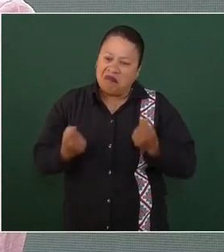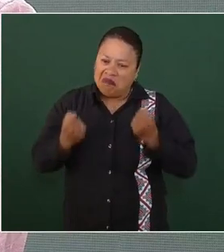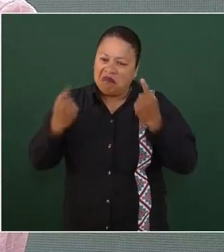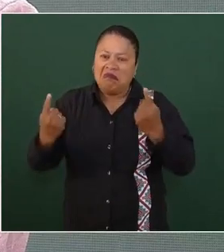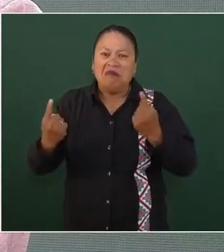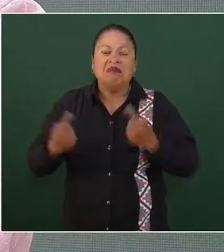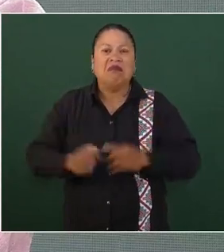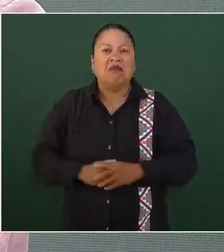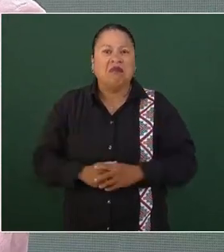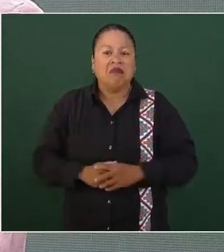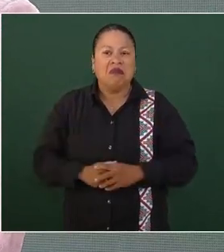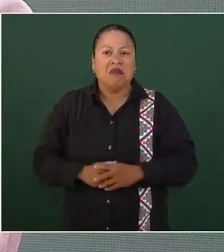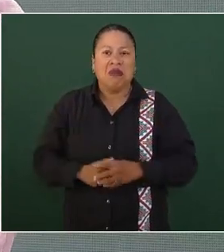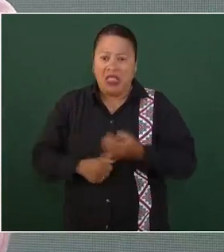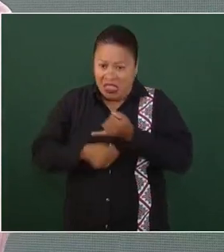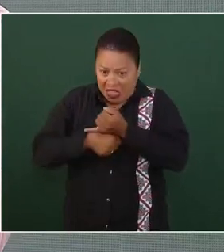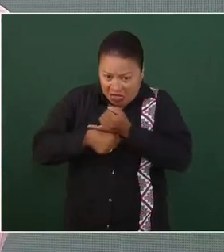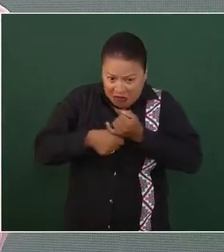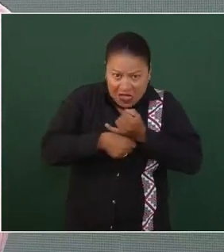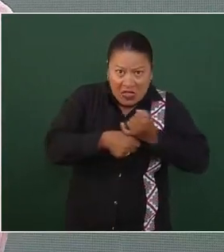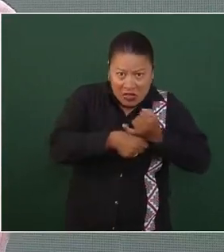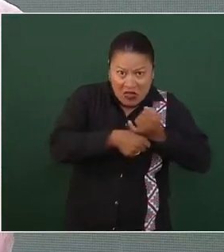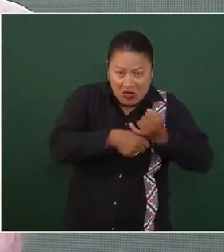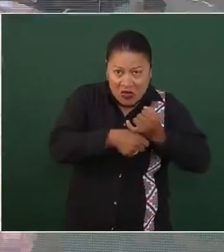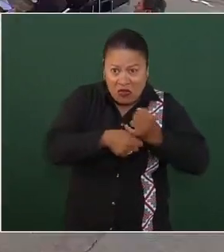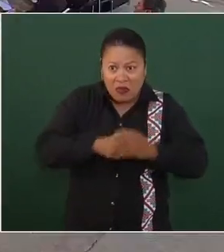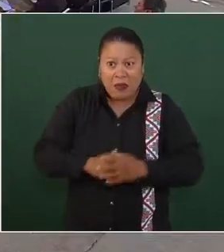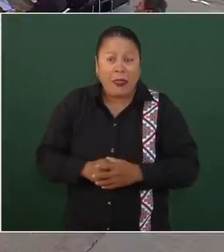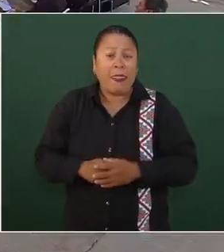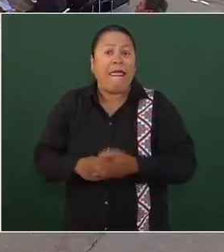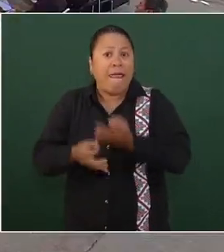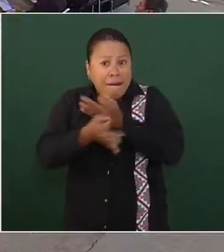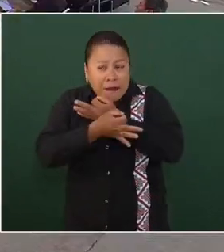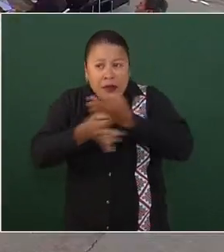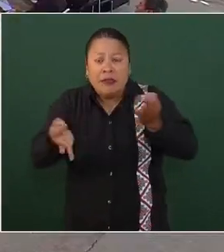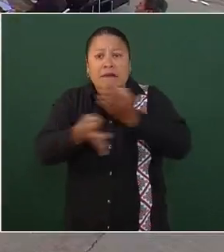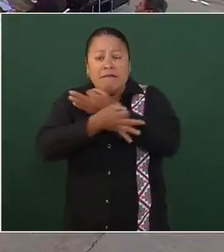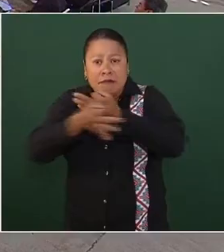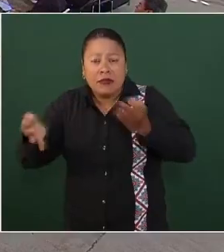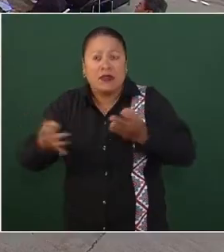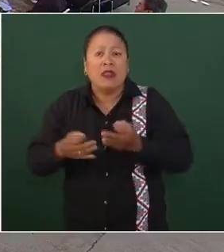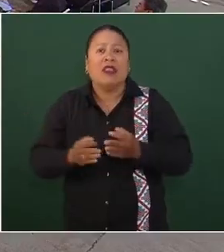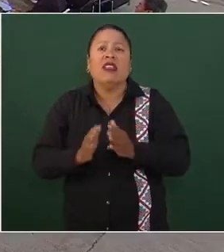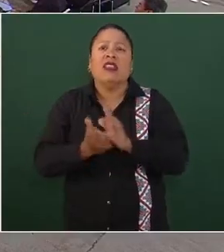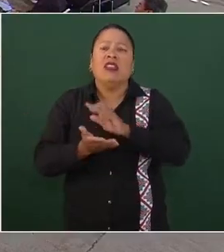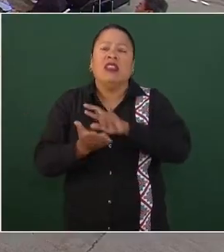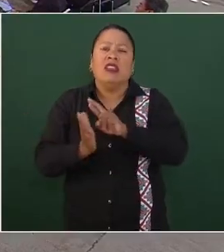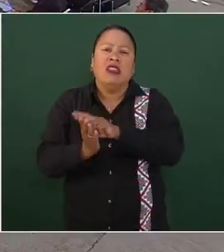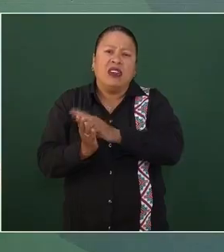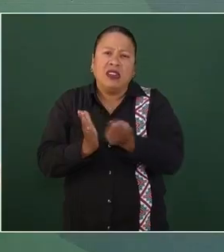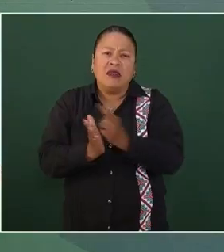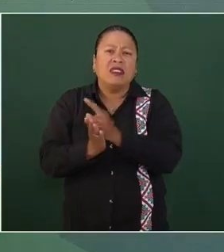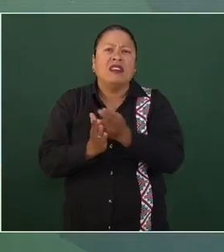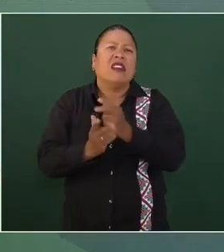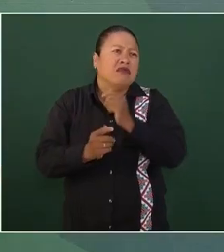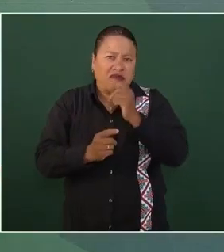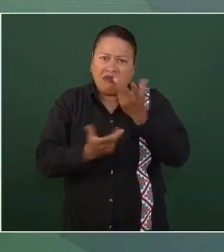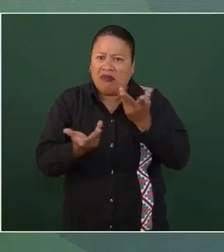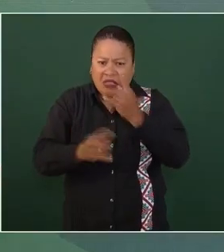y investigadora que publica en revistas del extranjero